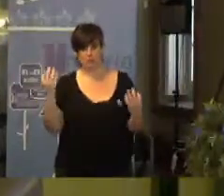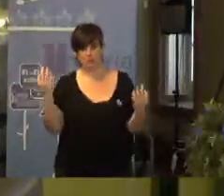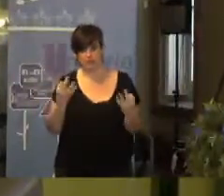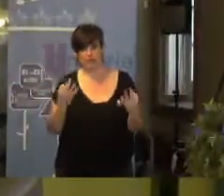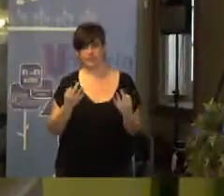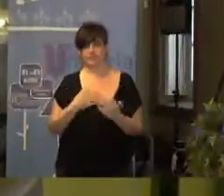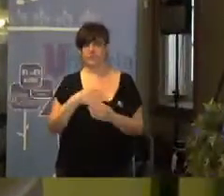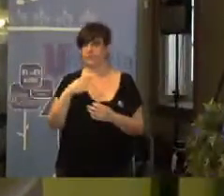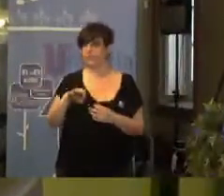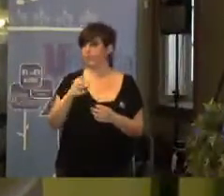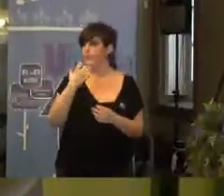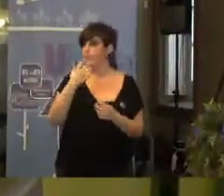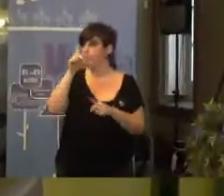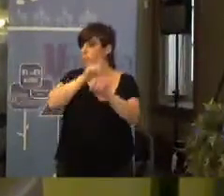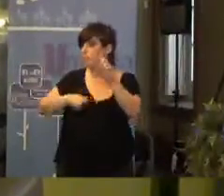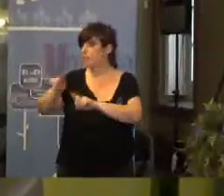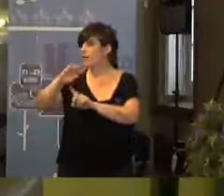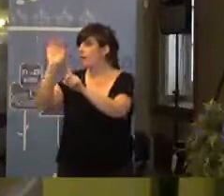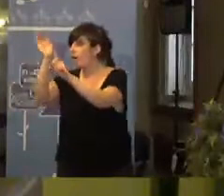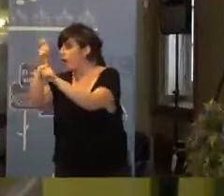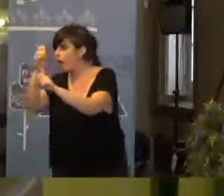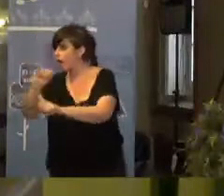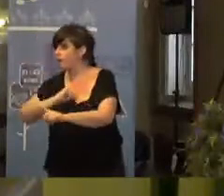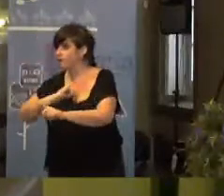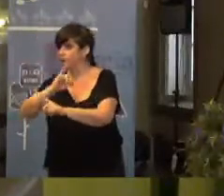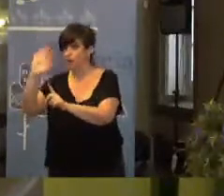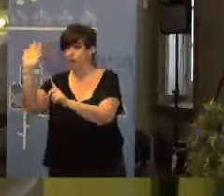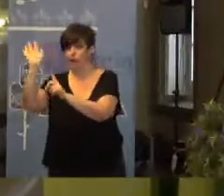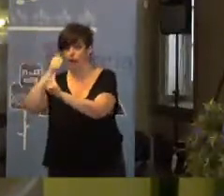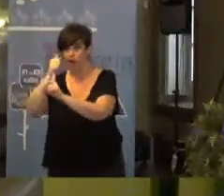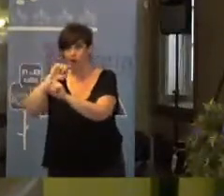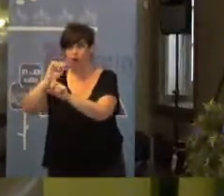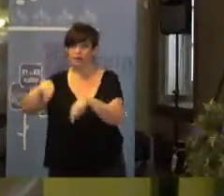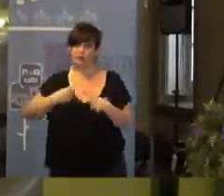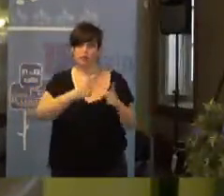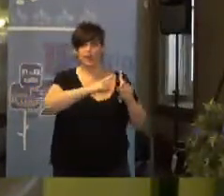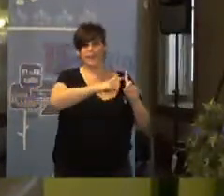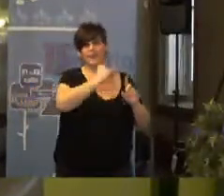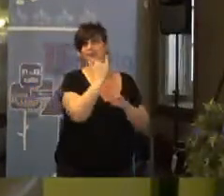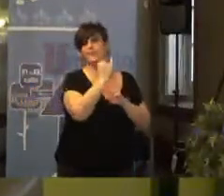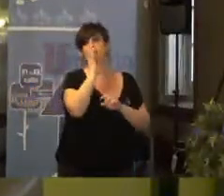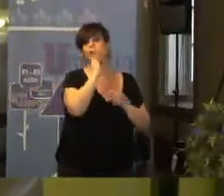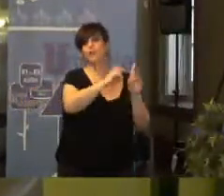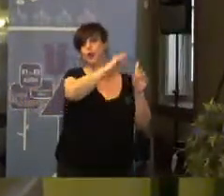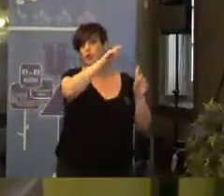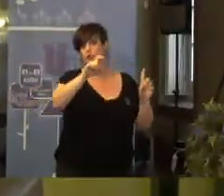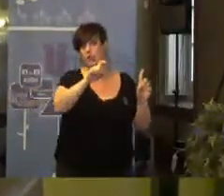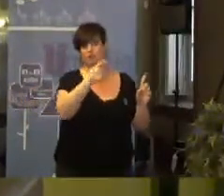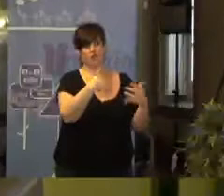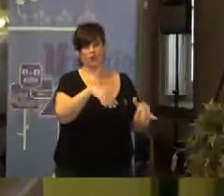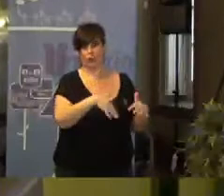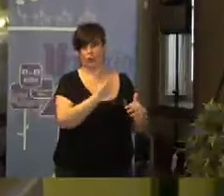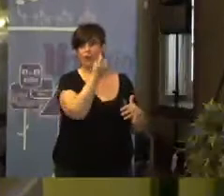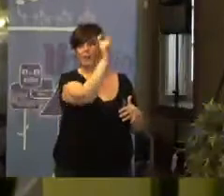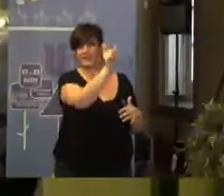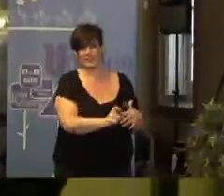de este o problema, está máis que identificado no Instituto Galego de Estatística, están as cifras que son tremendas, e agora que? Como